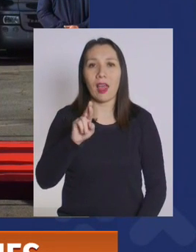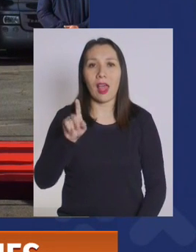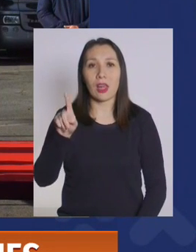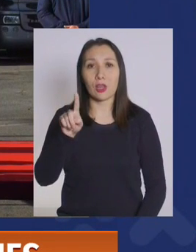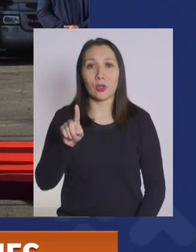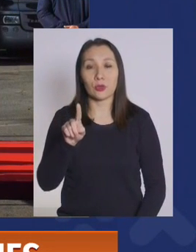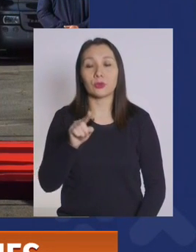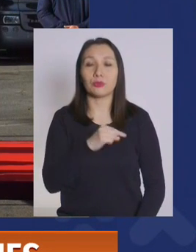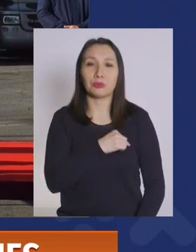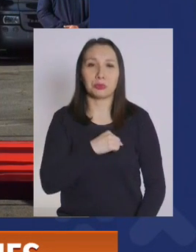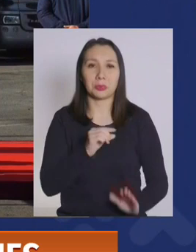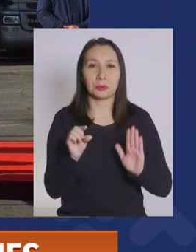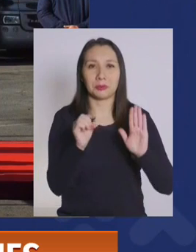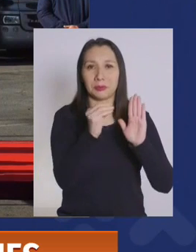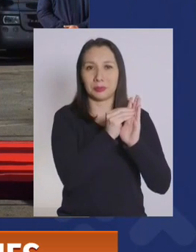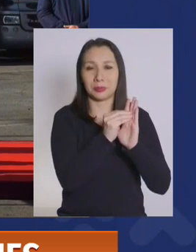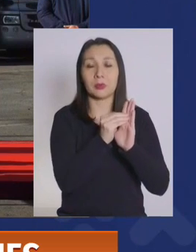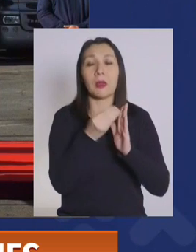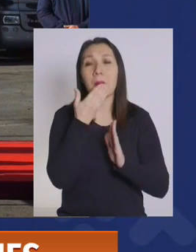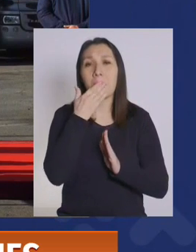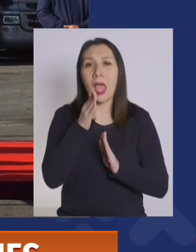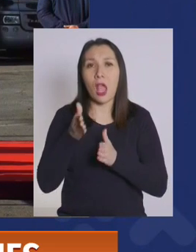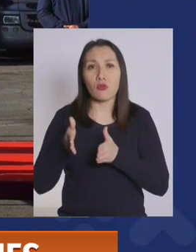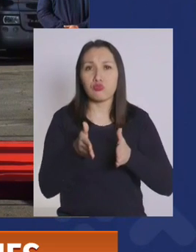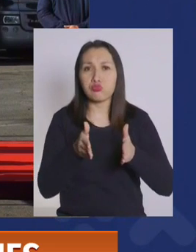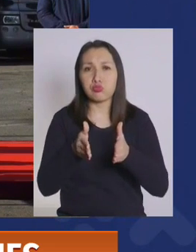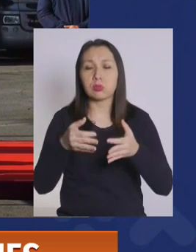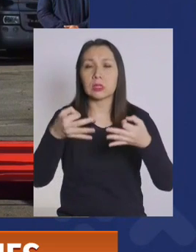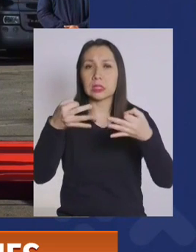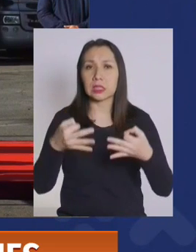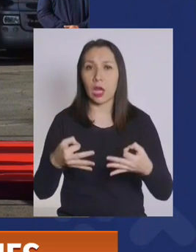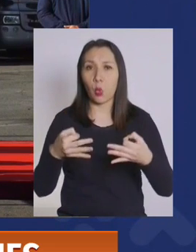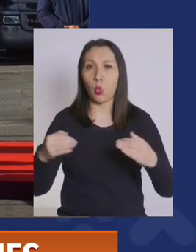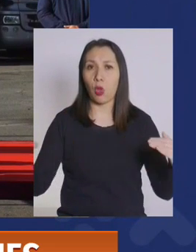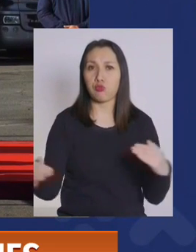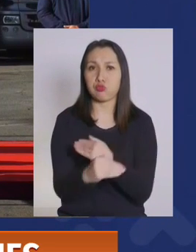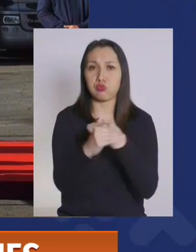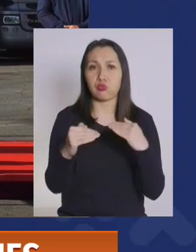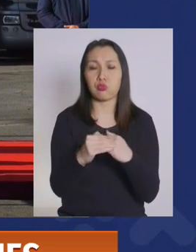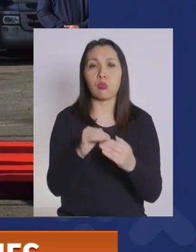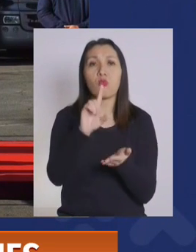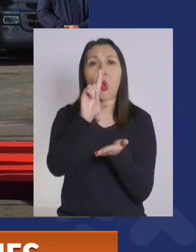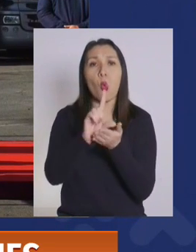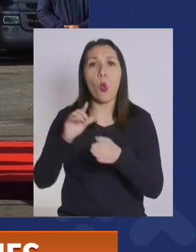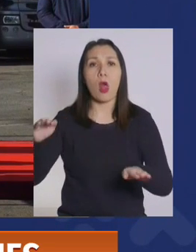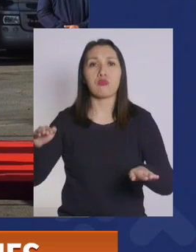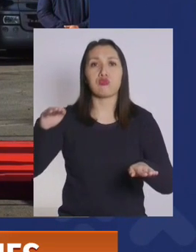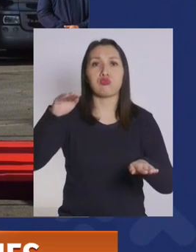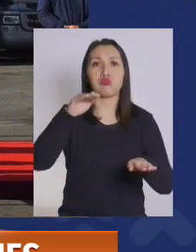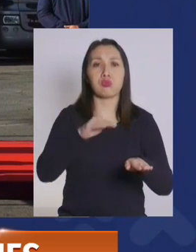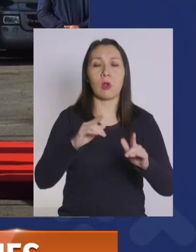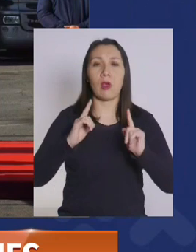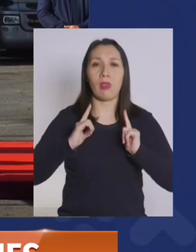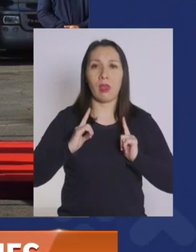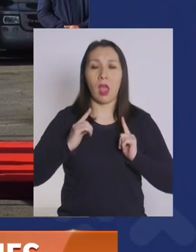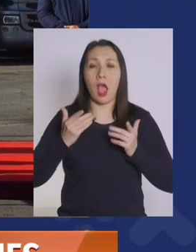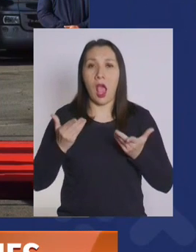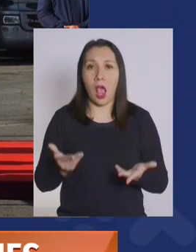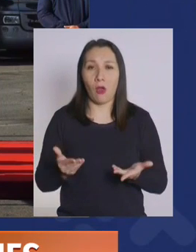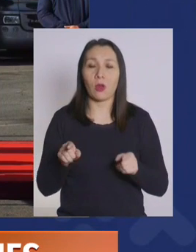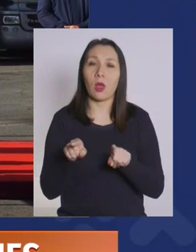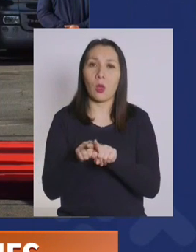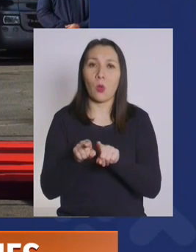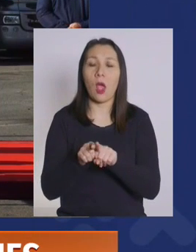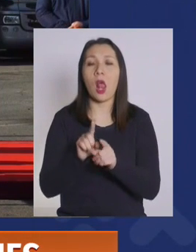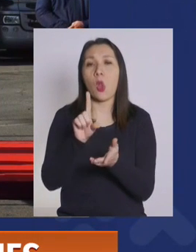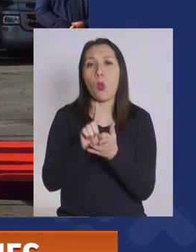razón, mejorar las condiciones de seguridad en las carreteras, establecer lugares de descansos como los que estamos hoy día en